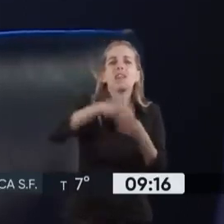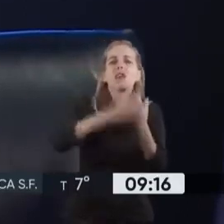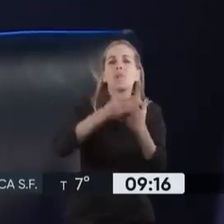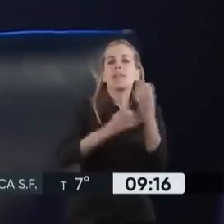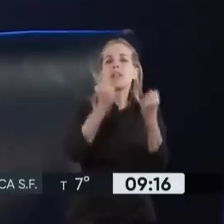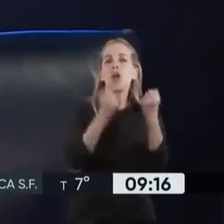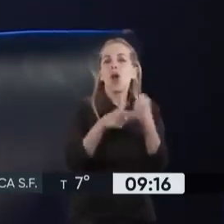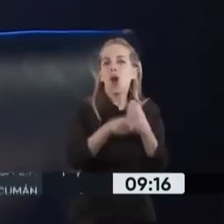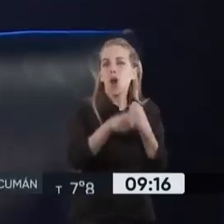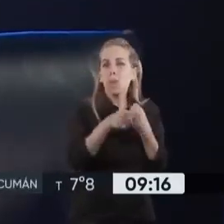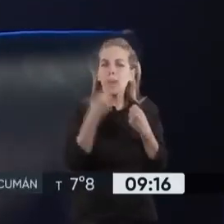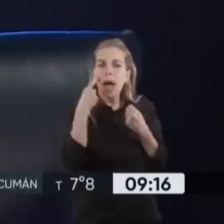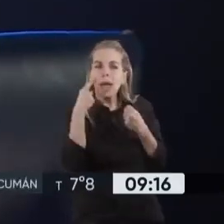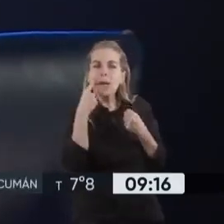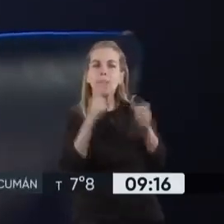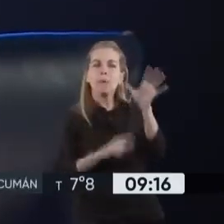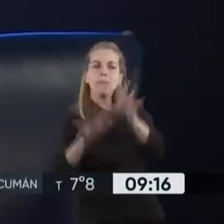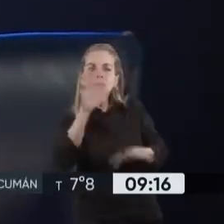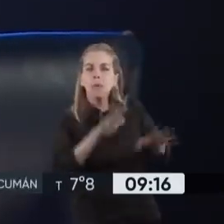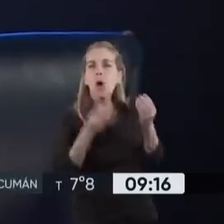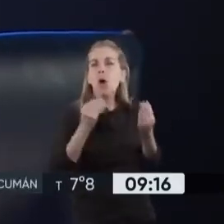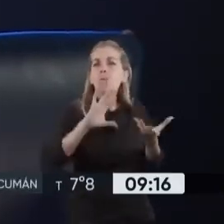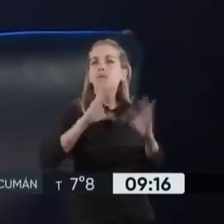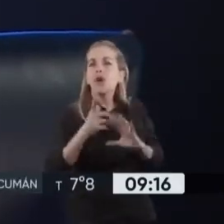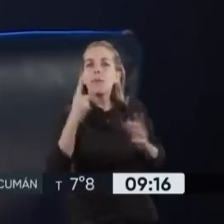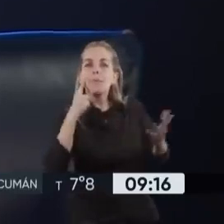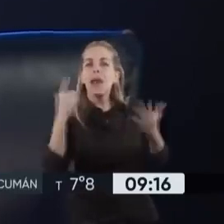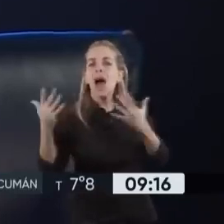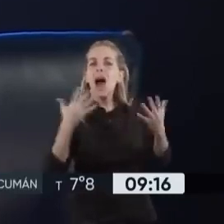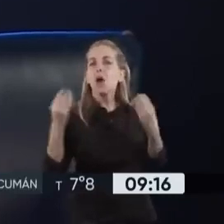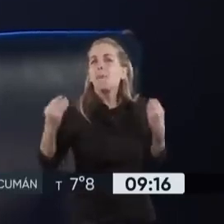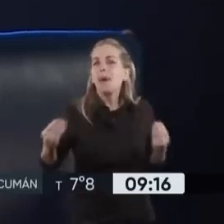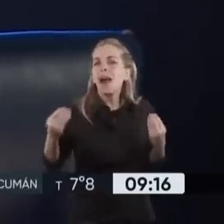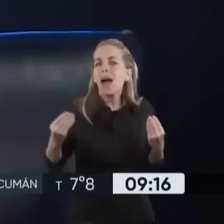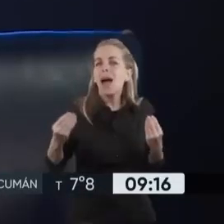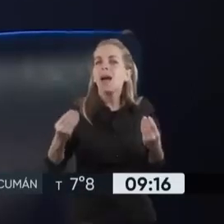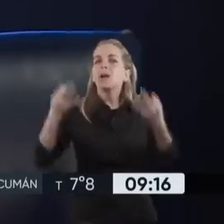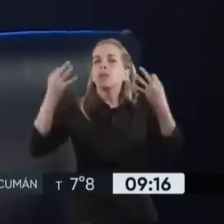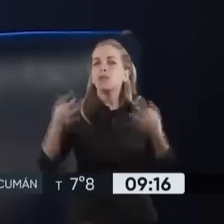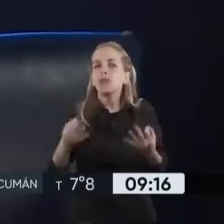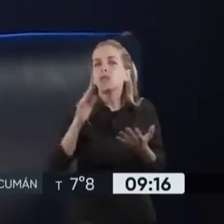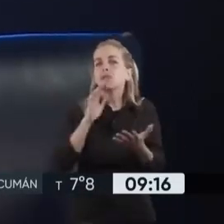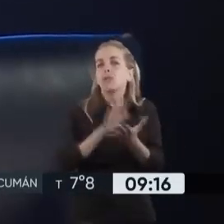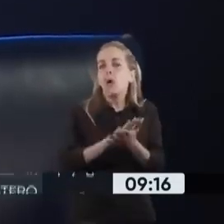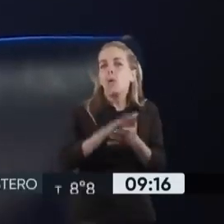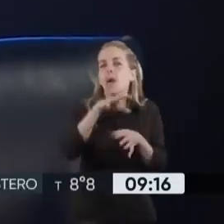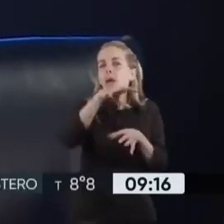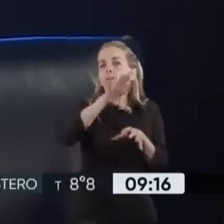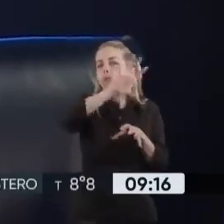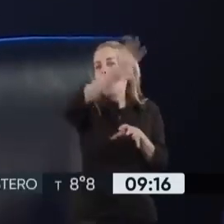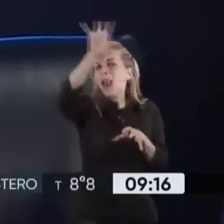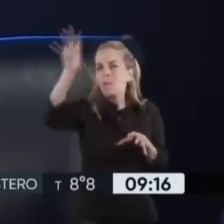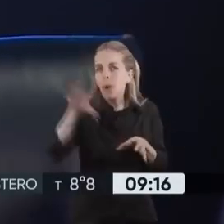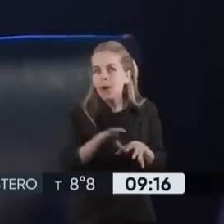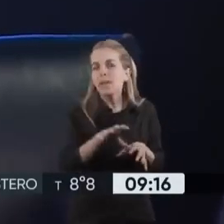que nos permita hacer comparable en el valor de las valor inmobiliarias en todas las provincias